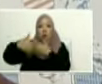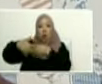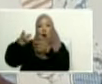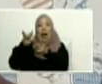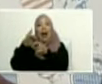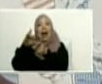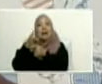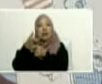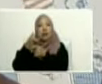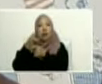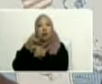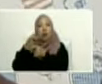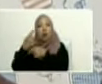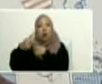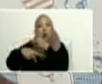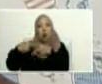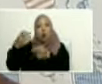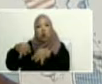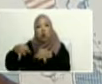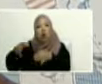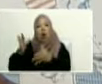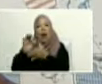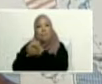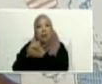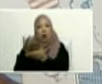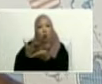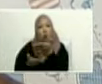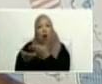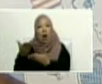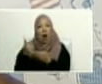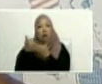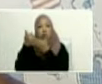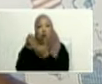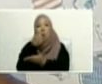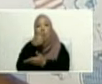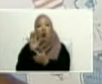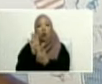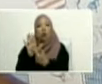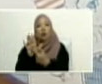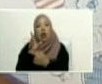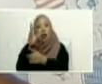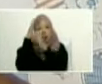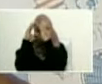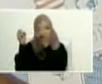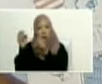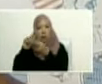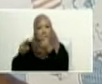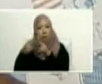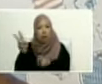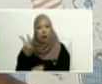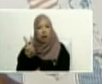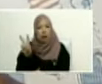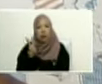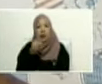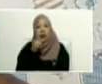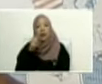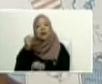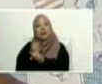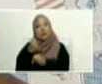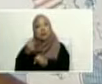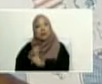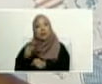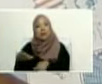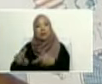gas que explotamos de manera conjunta en buena demostración de diplomacia de paz. Ellos están